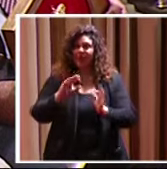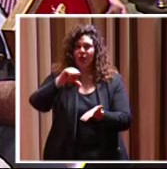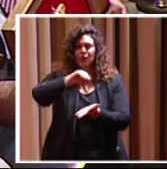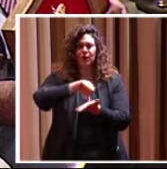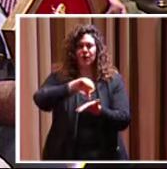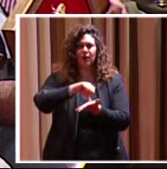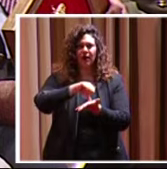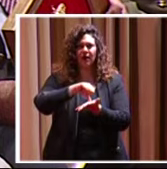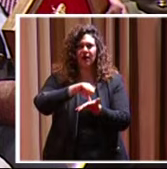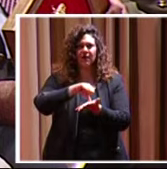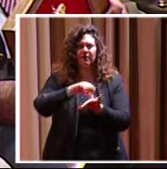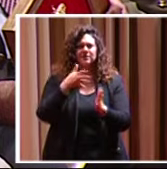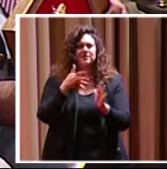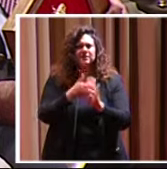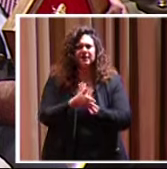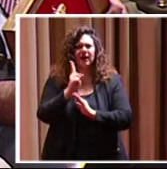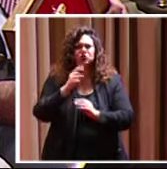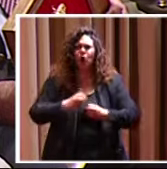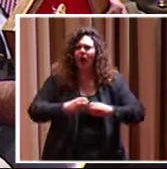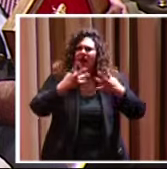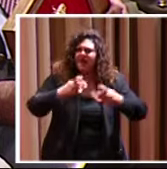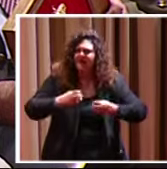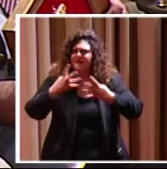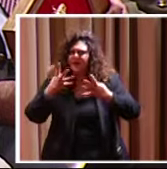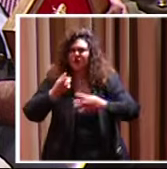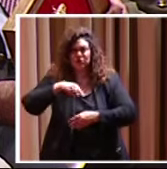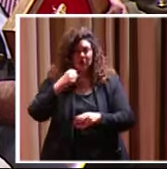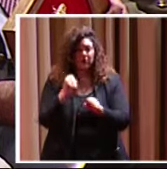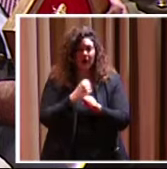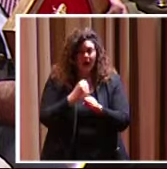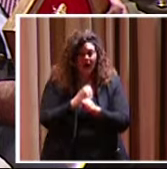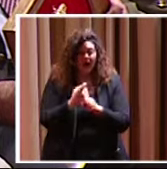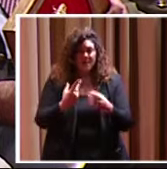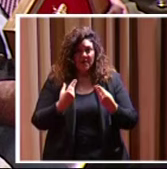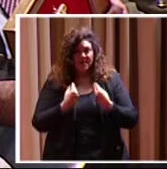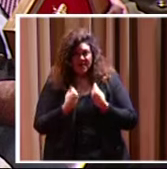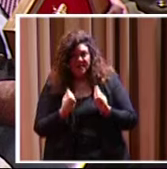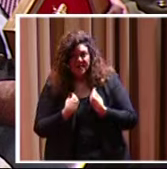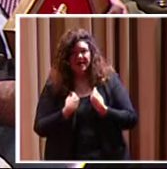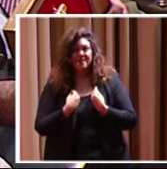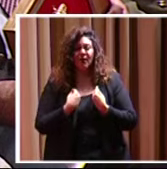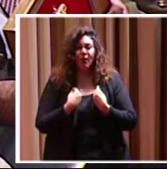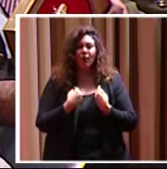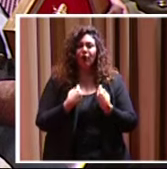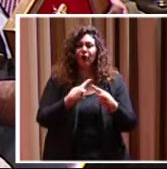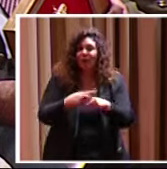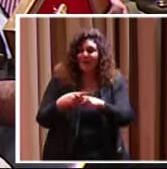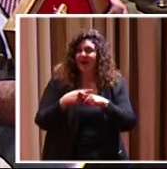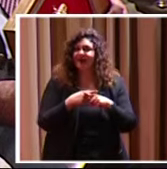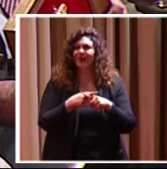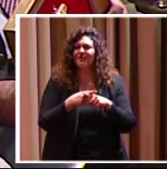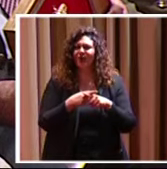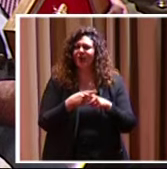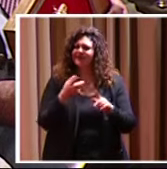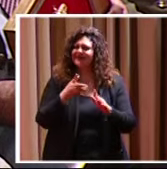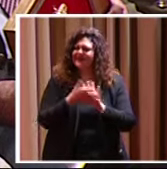mucho más que lo que son los edificios en los que trabajamos, en los que vivimos, en los que compartimos, porque en